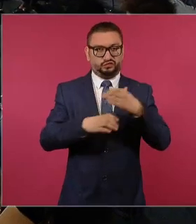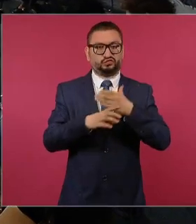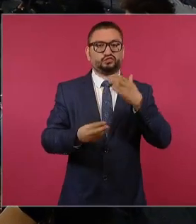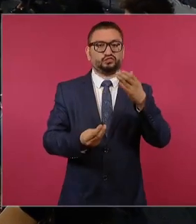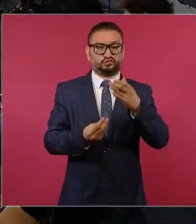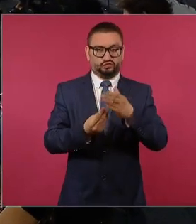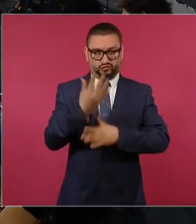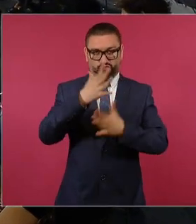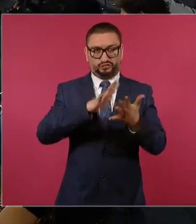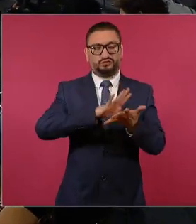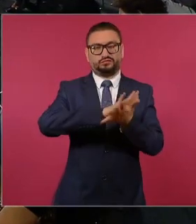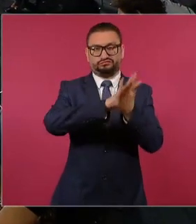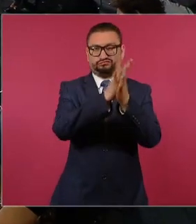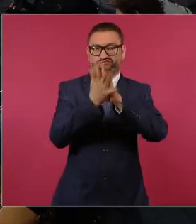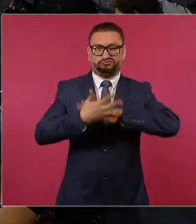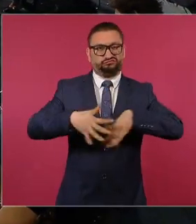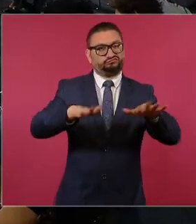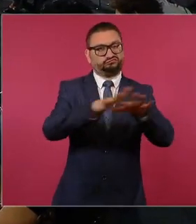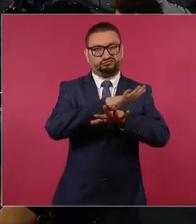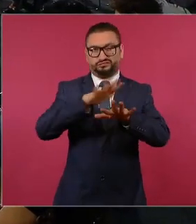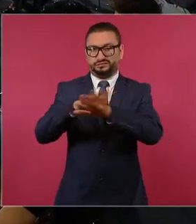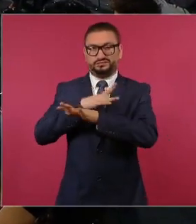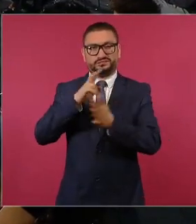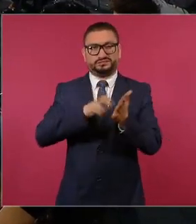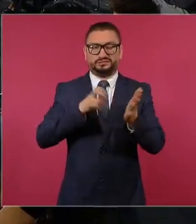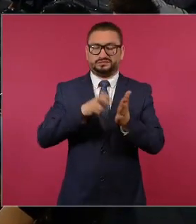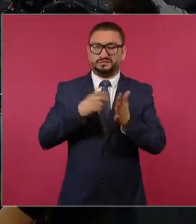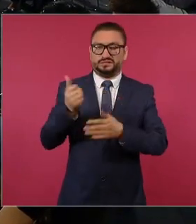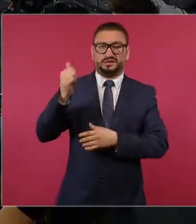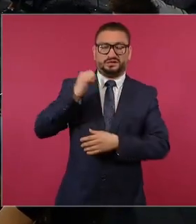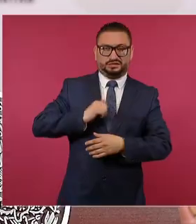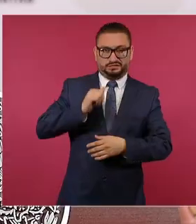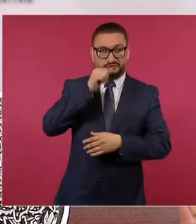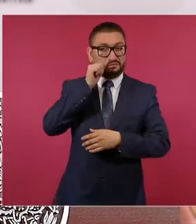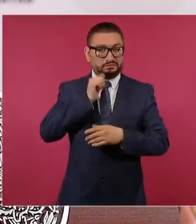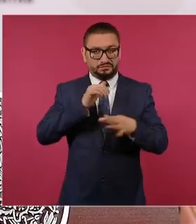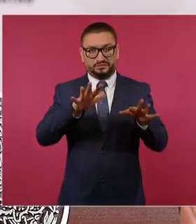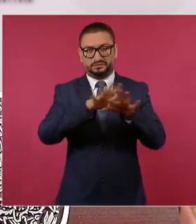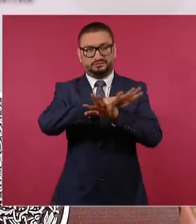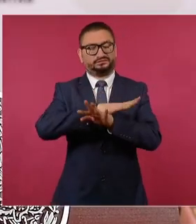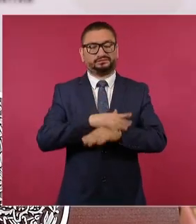de transformación. Desde la época de Juárez no es igual.